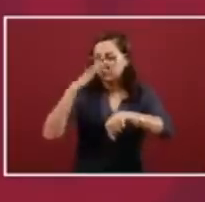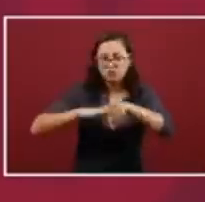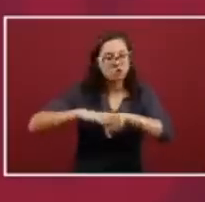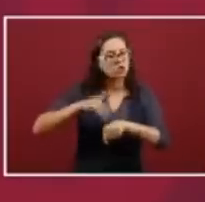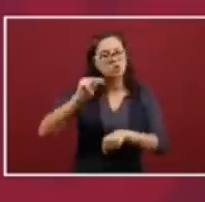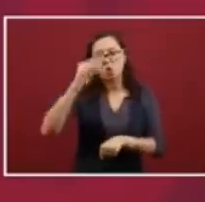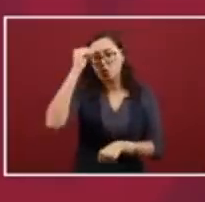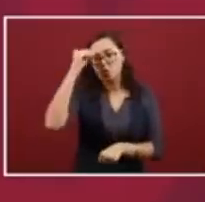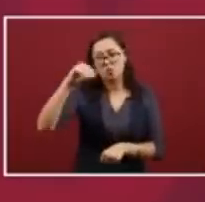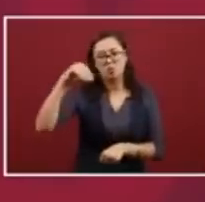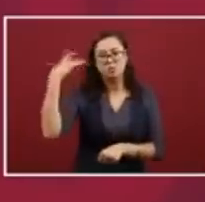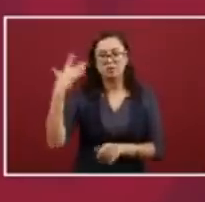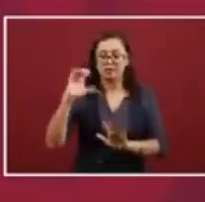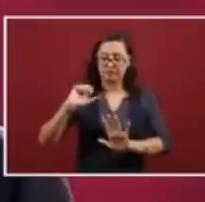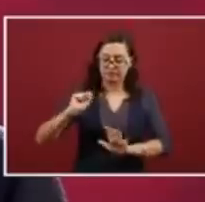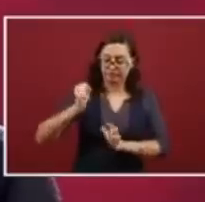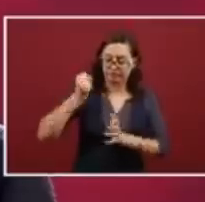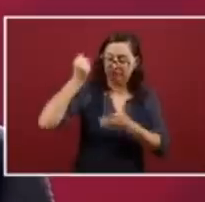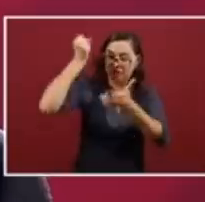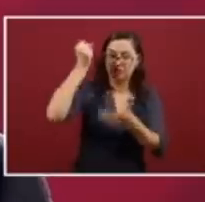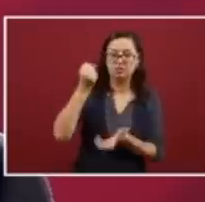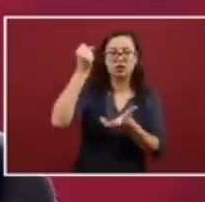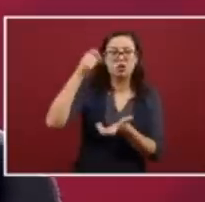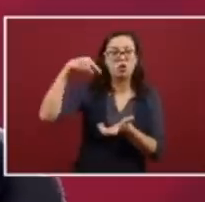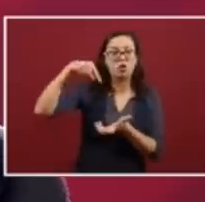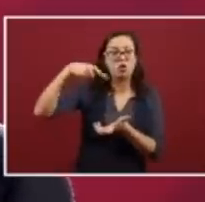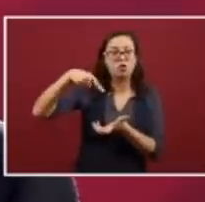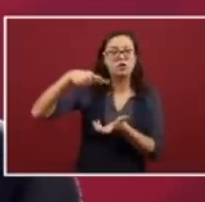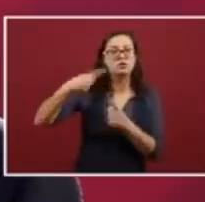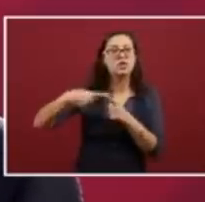que el dinero del presupuesto es dinero del pueblo